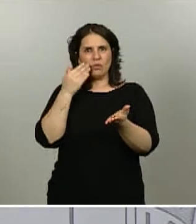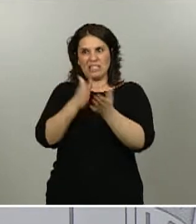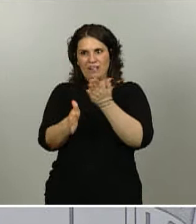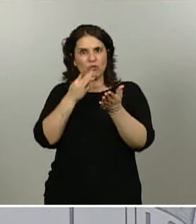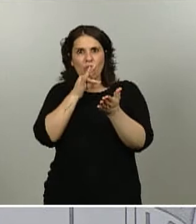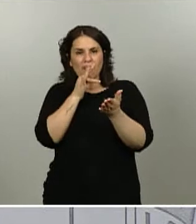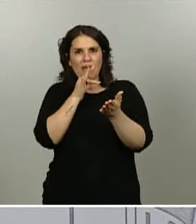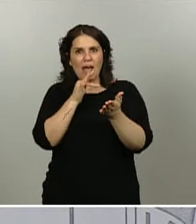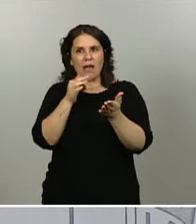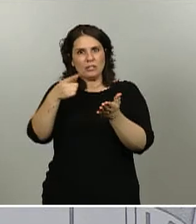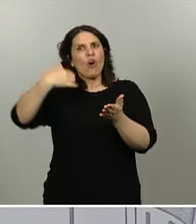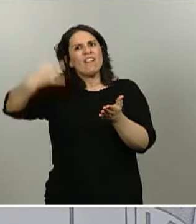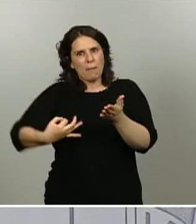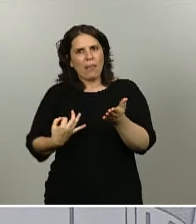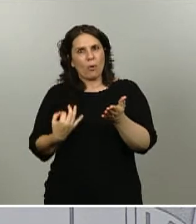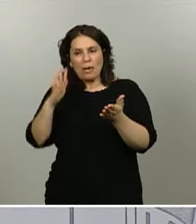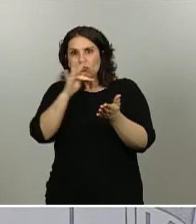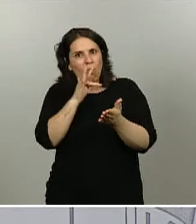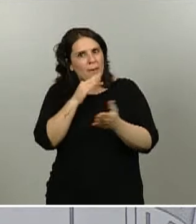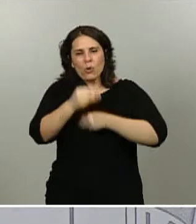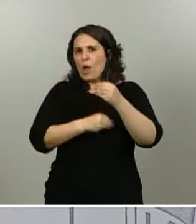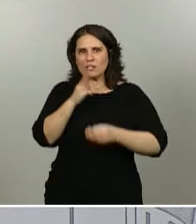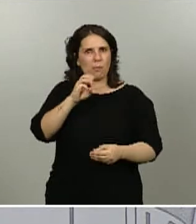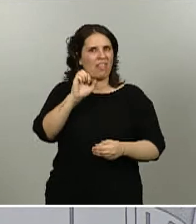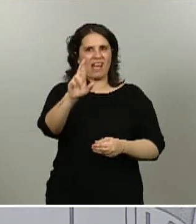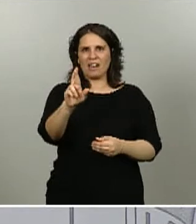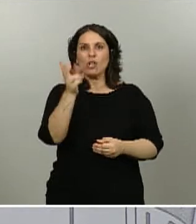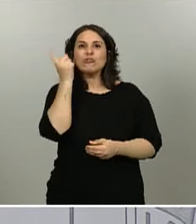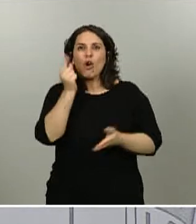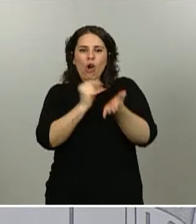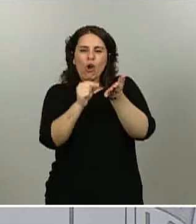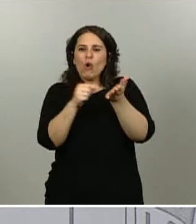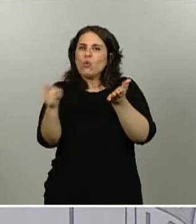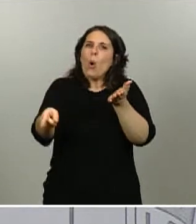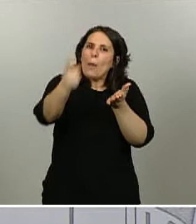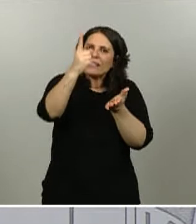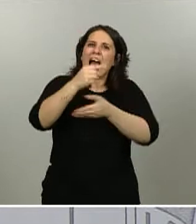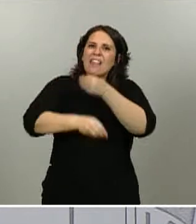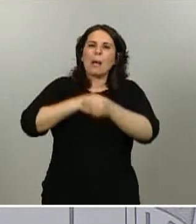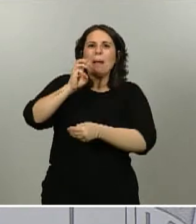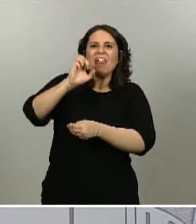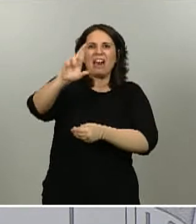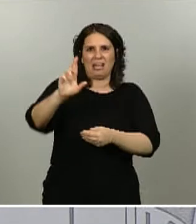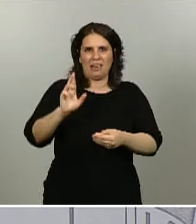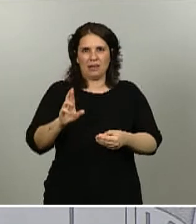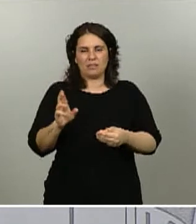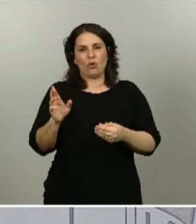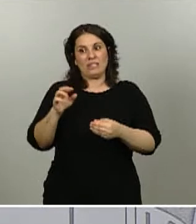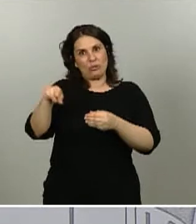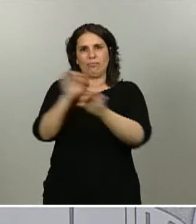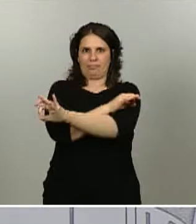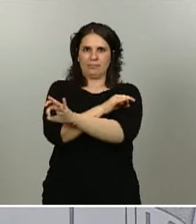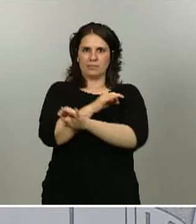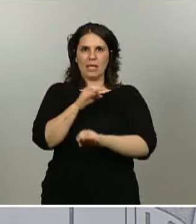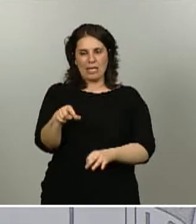confirmado un caso al que solamente se le había prescrito antes de tener el diagnóstico. Todo esto ha pasado con varios otros casos y eso ha pasado lo mismo